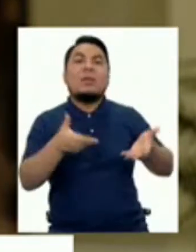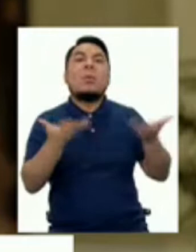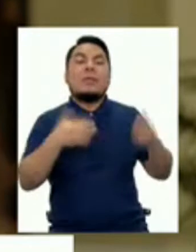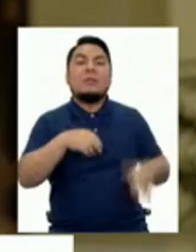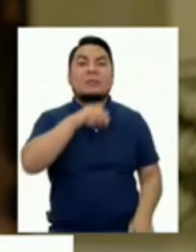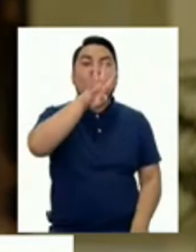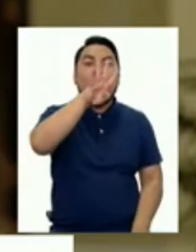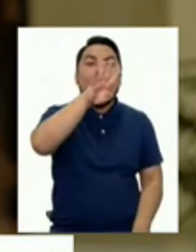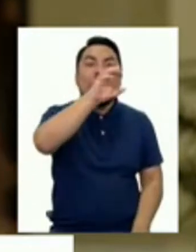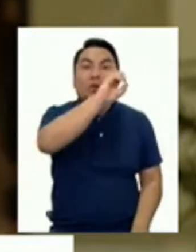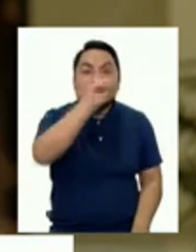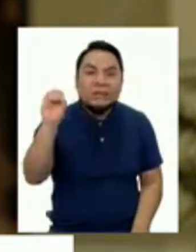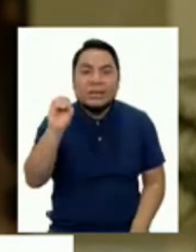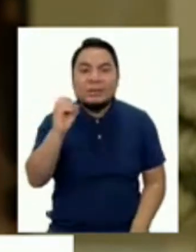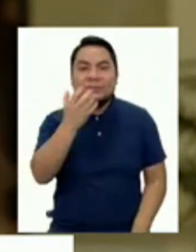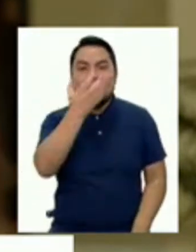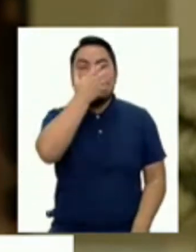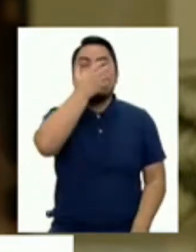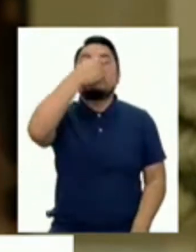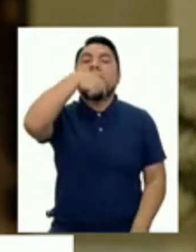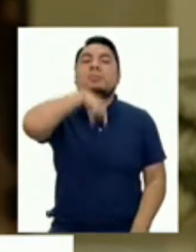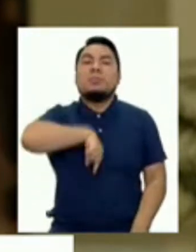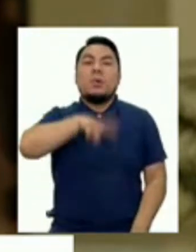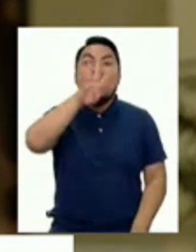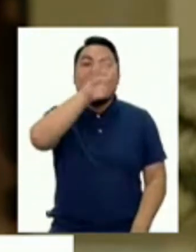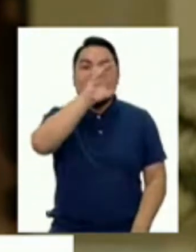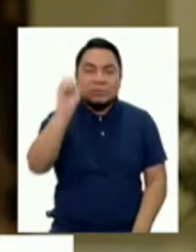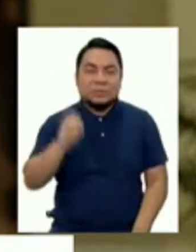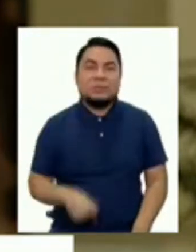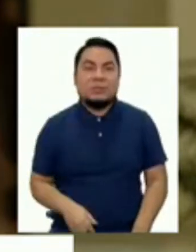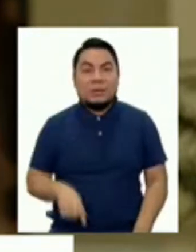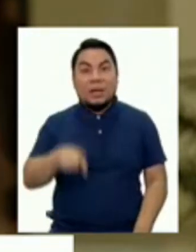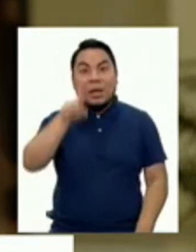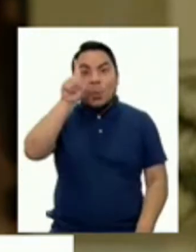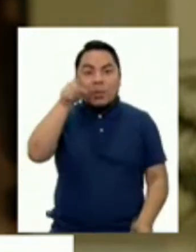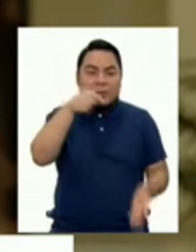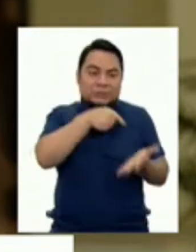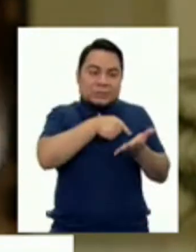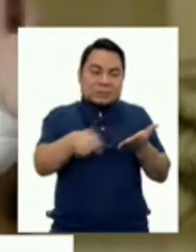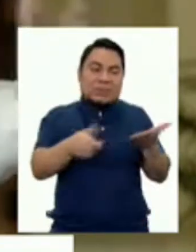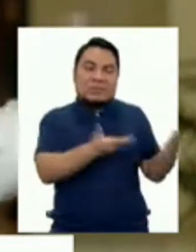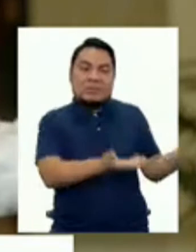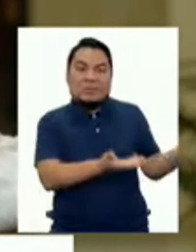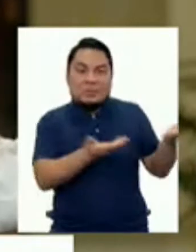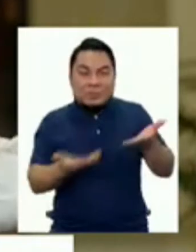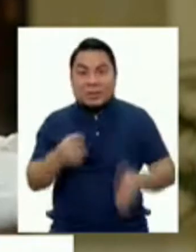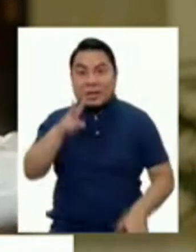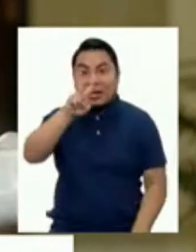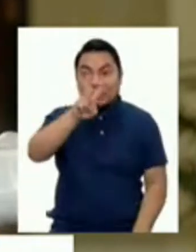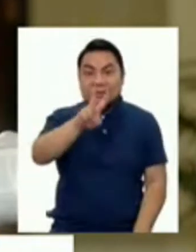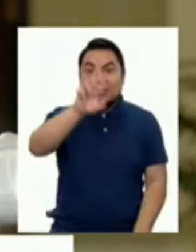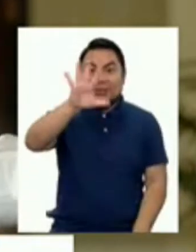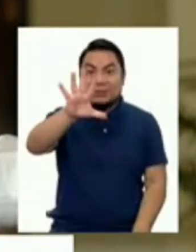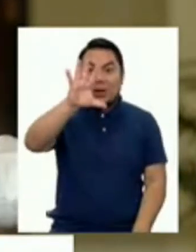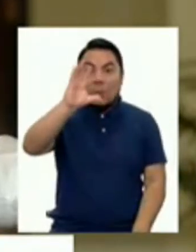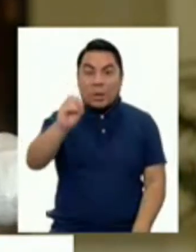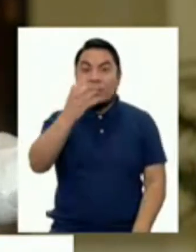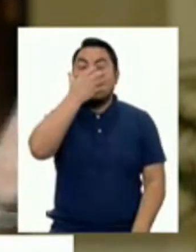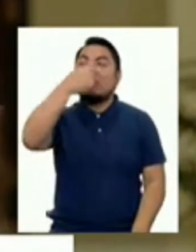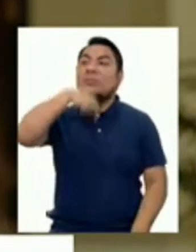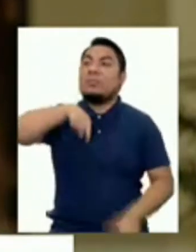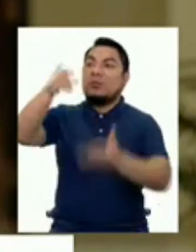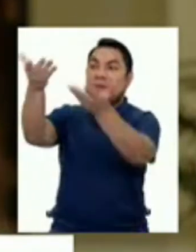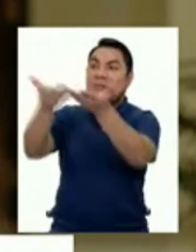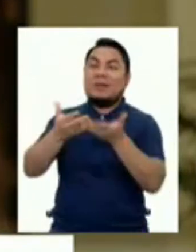400 ventiladores mecánicos. En esta semana, en una semana, hemos recibido 250 ventiladores